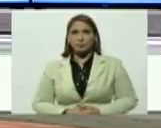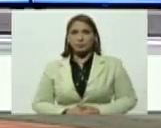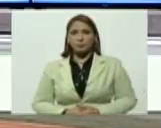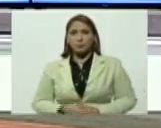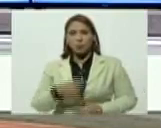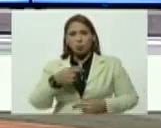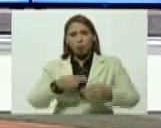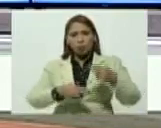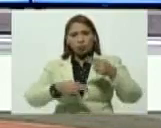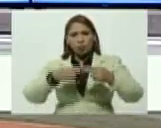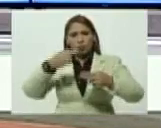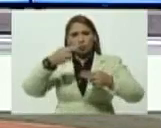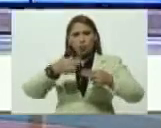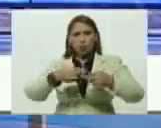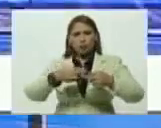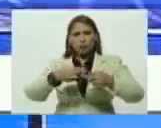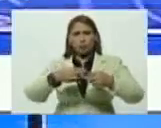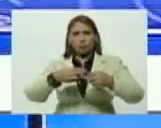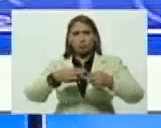Construyamos...